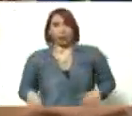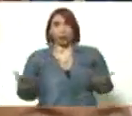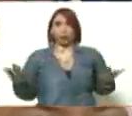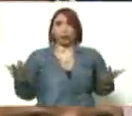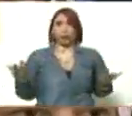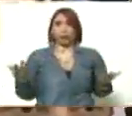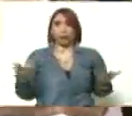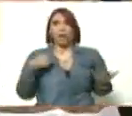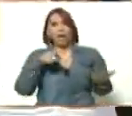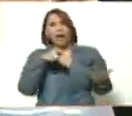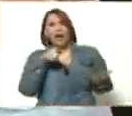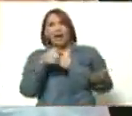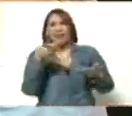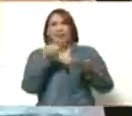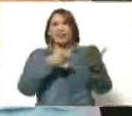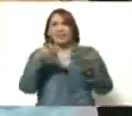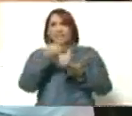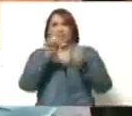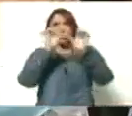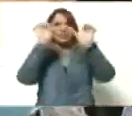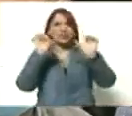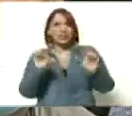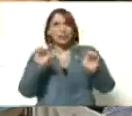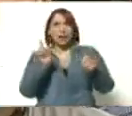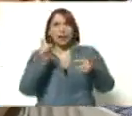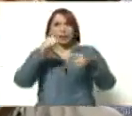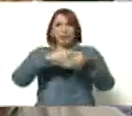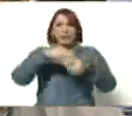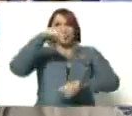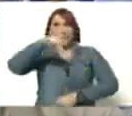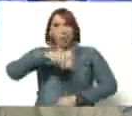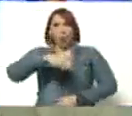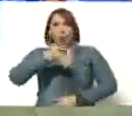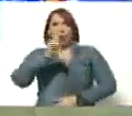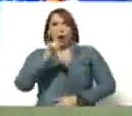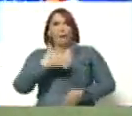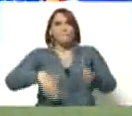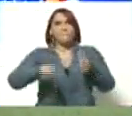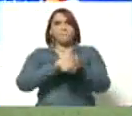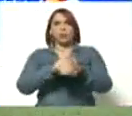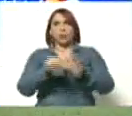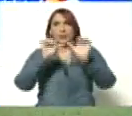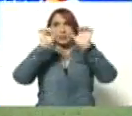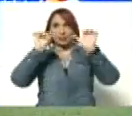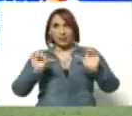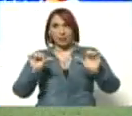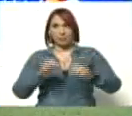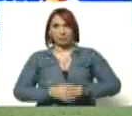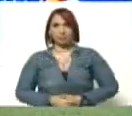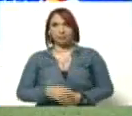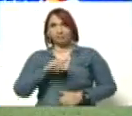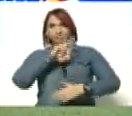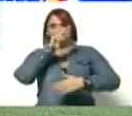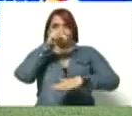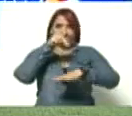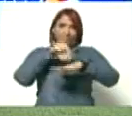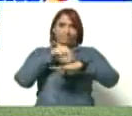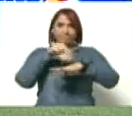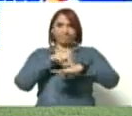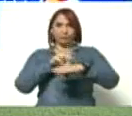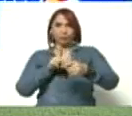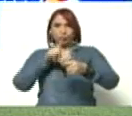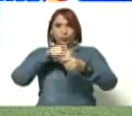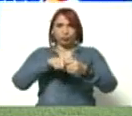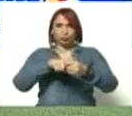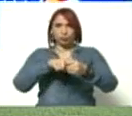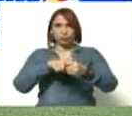se diseñó el sistema de ingreso. Y hoy estamos en el relanzamiento del Sistema Nacional de Ingreso,